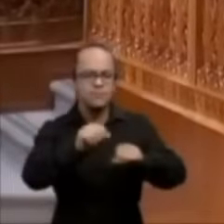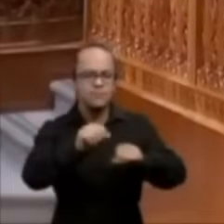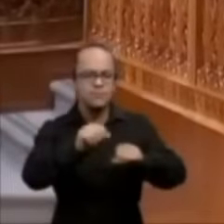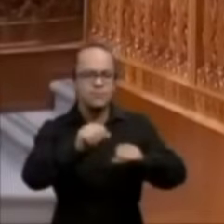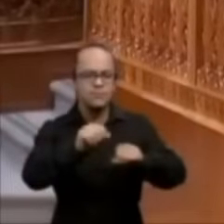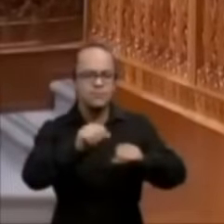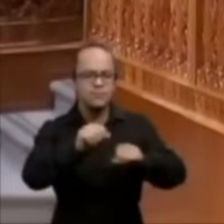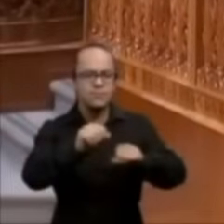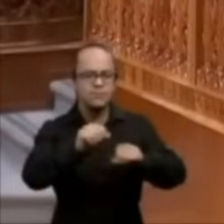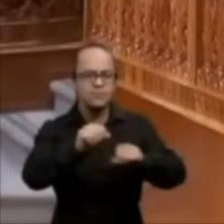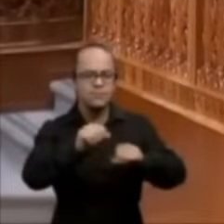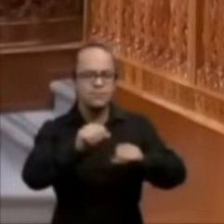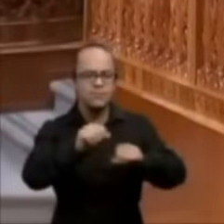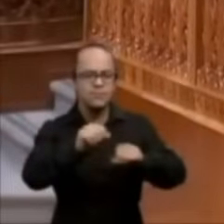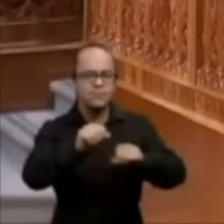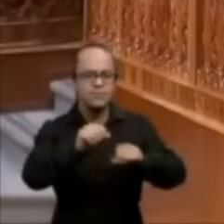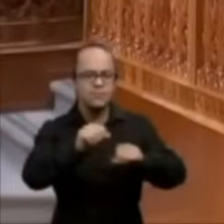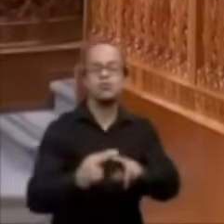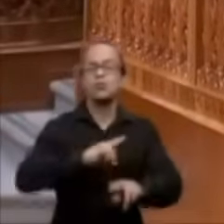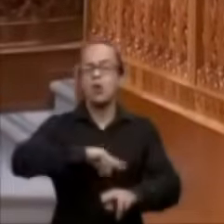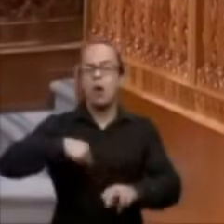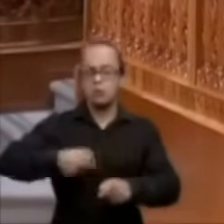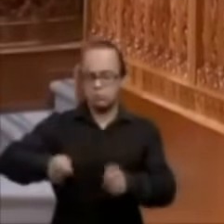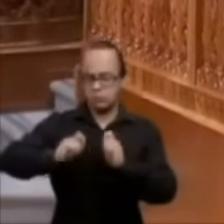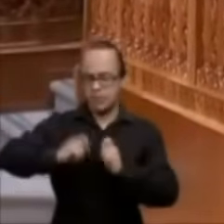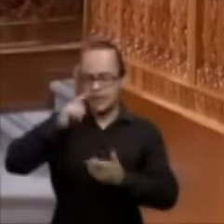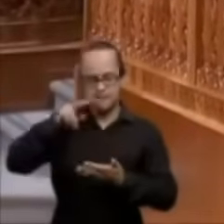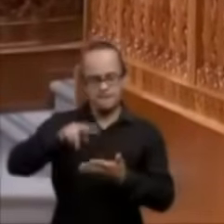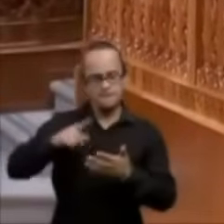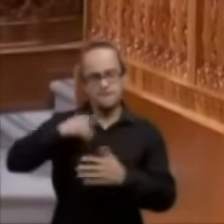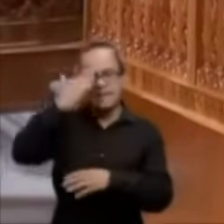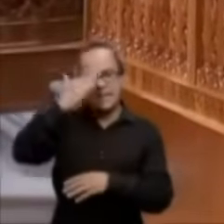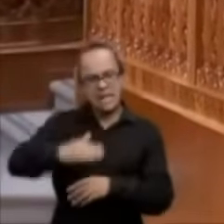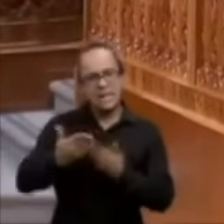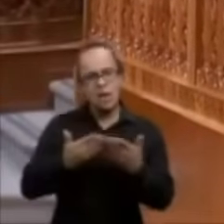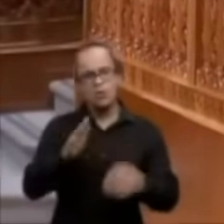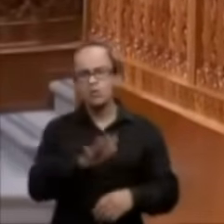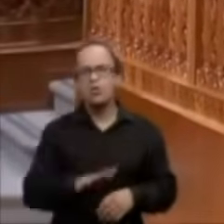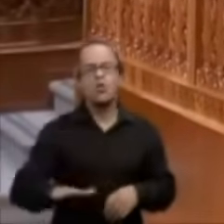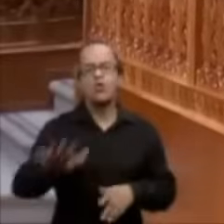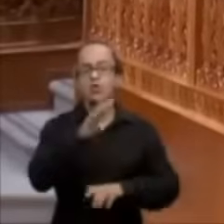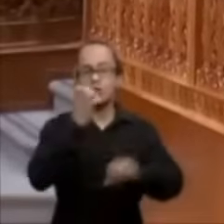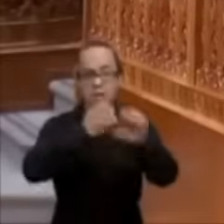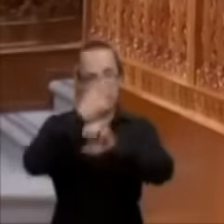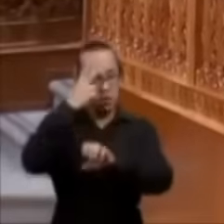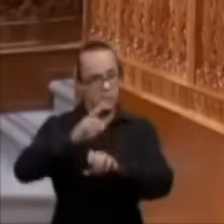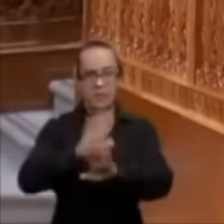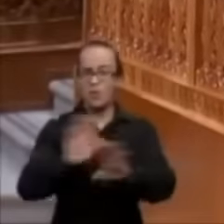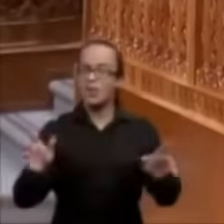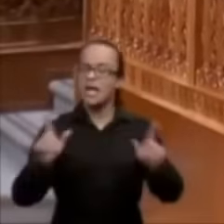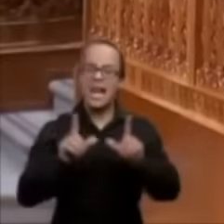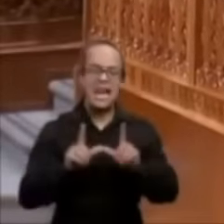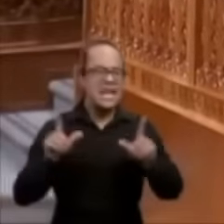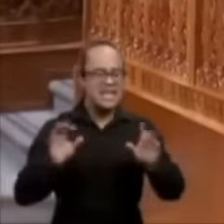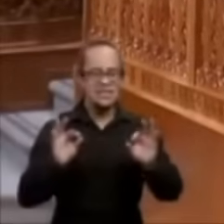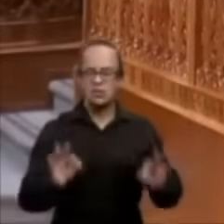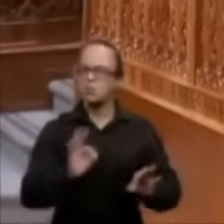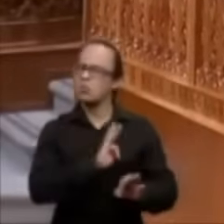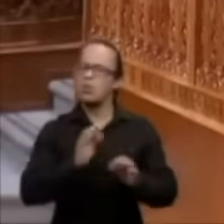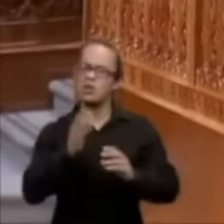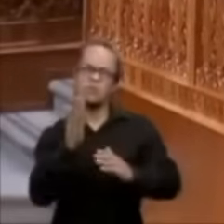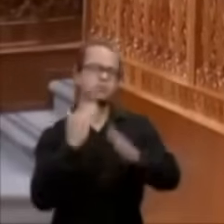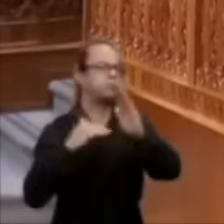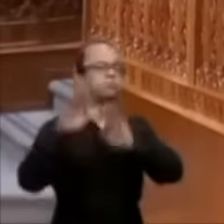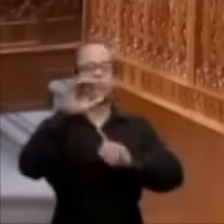permitido constatar que el Estado de México está listo para alcanzar su grandeza y que juntos, juntos vamos